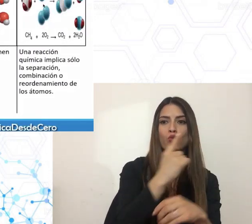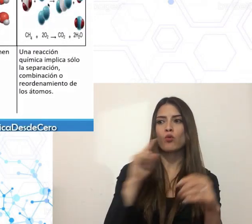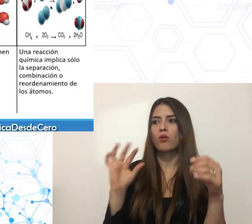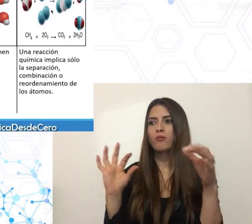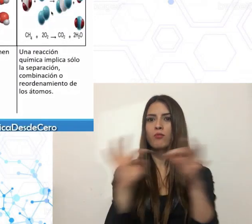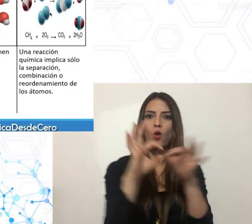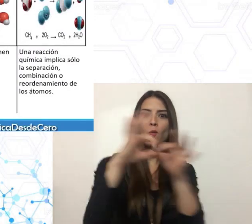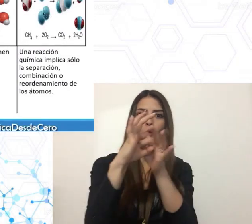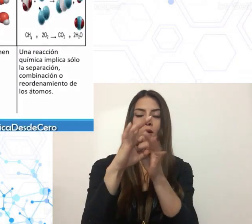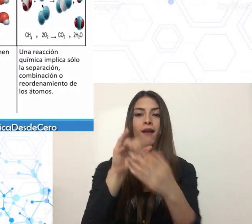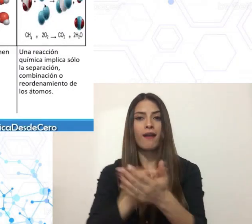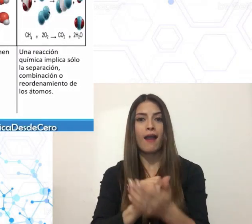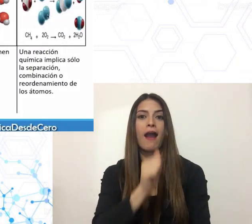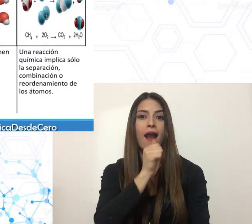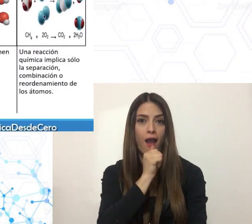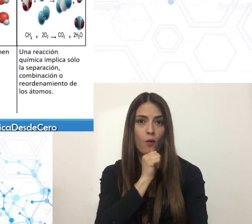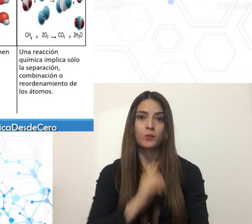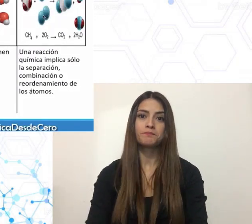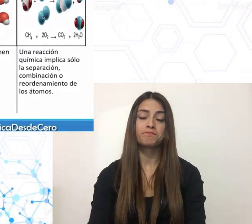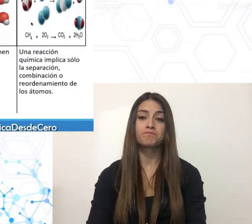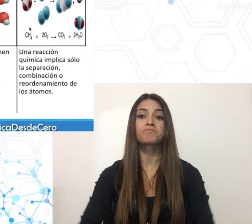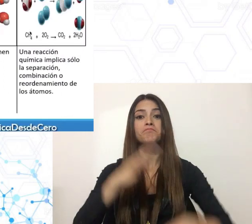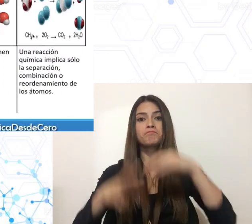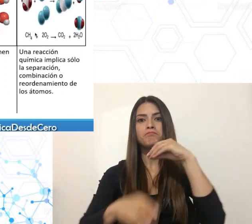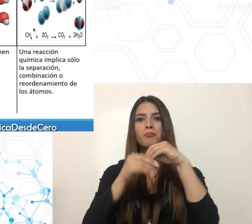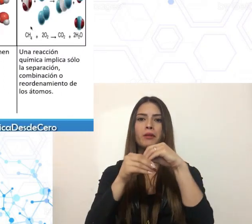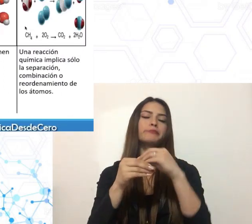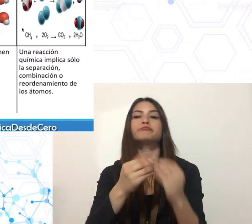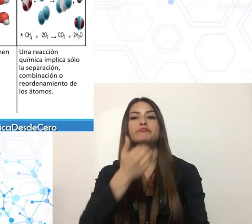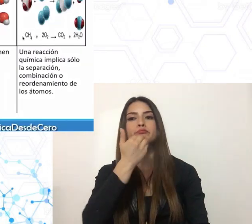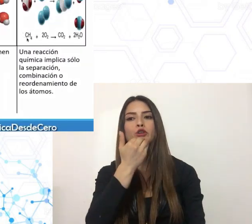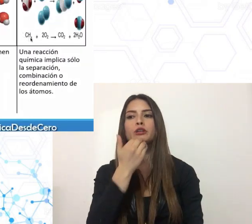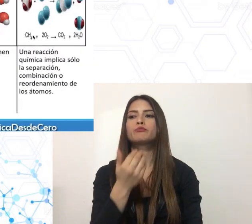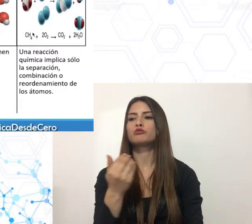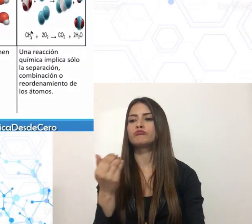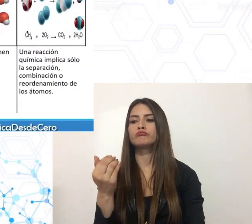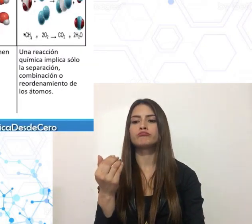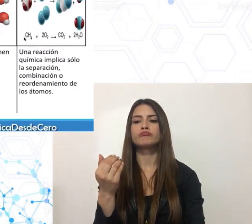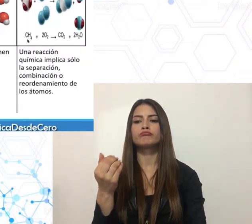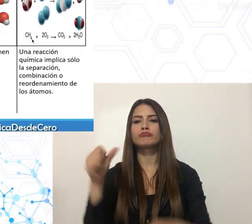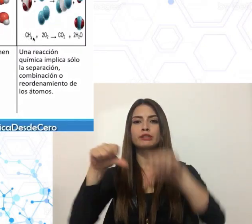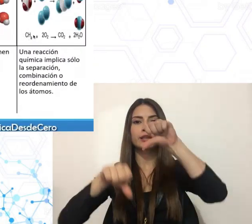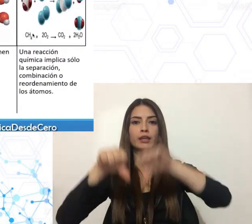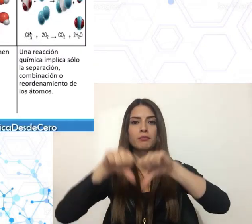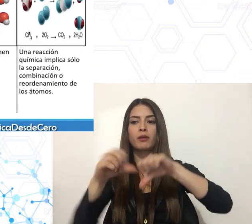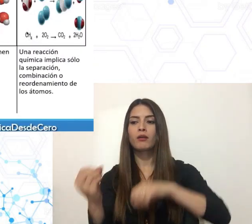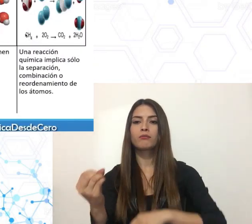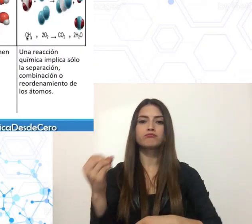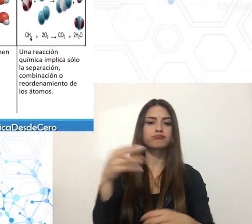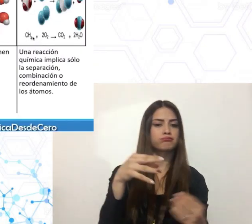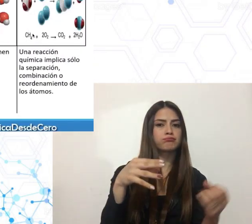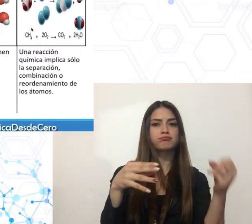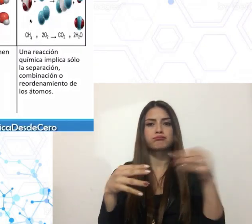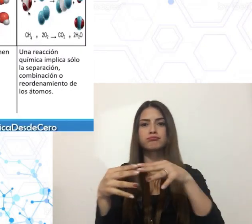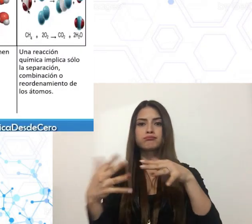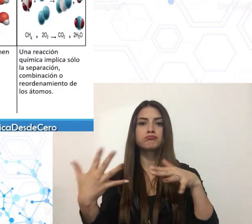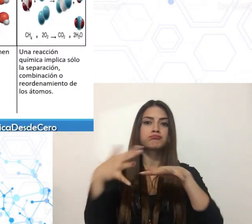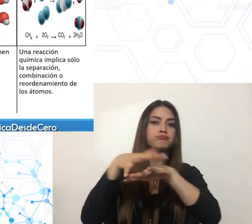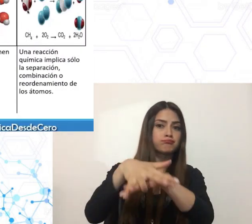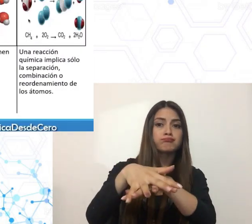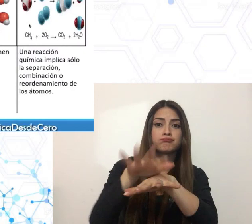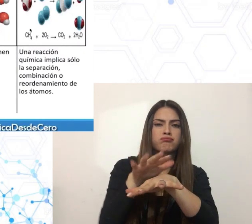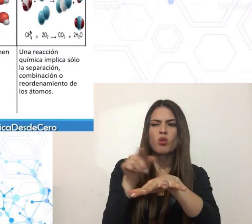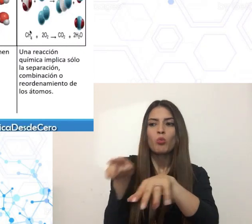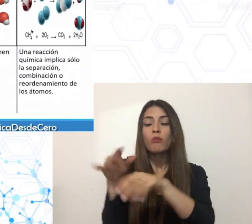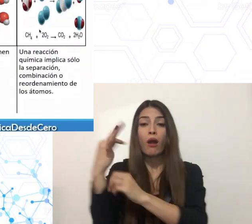y el reordenamiento de átomos, de tal manera que si yo tengo una sustancia como por ejemplo el CH4,